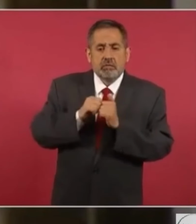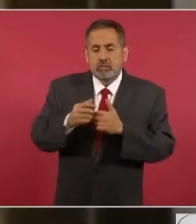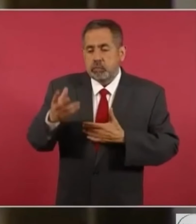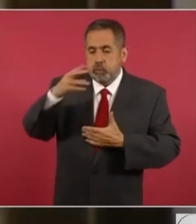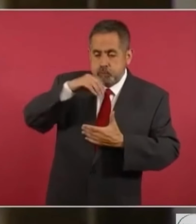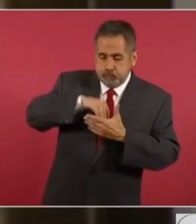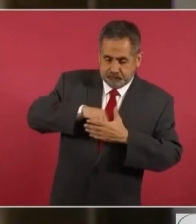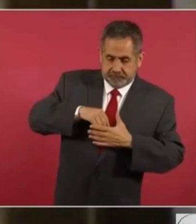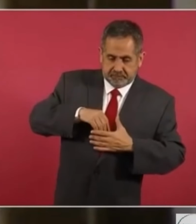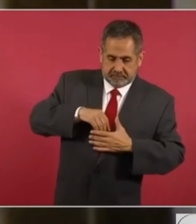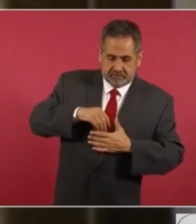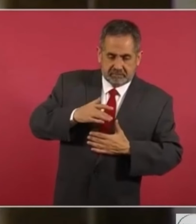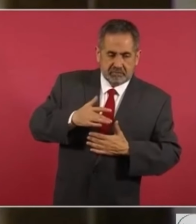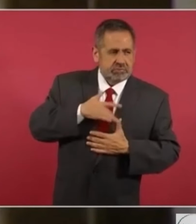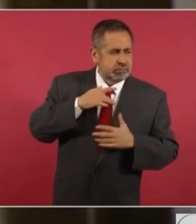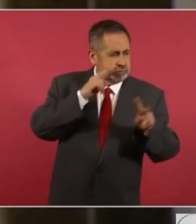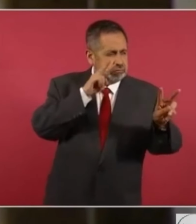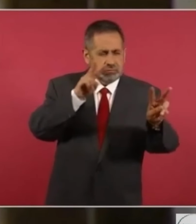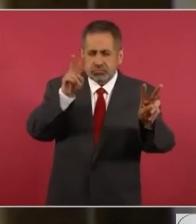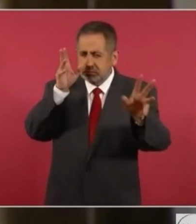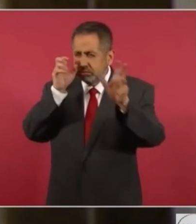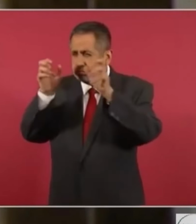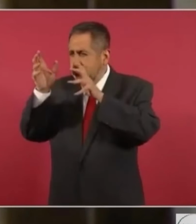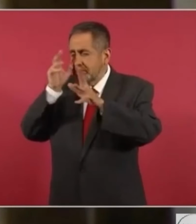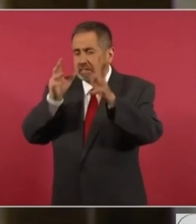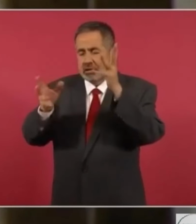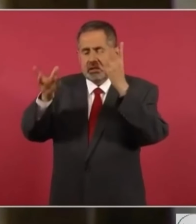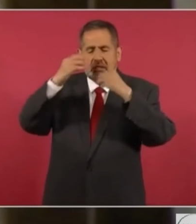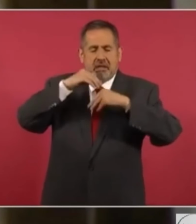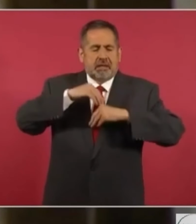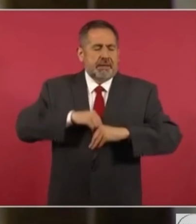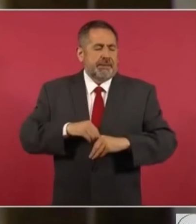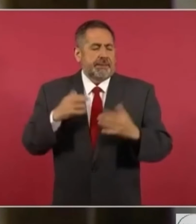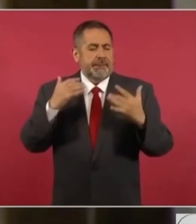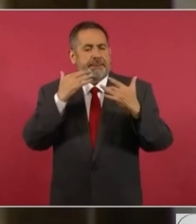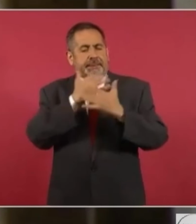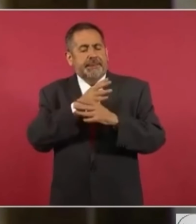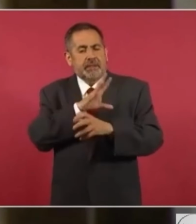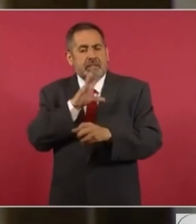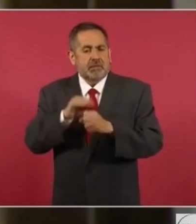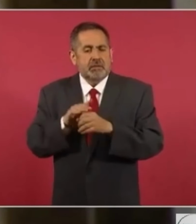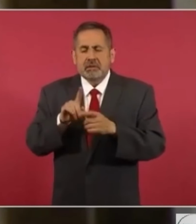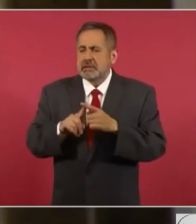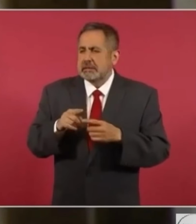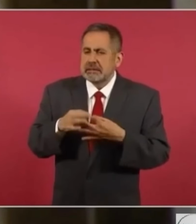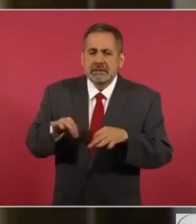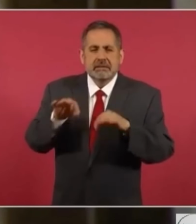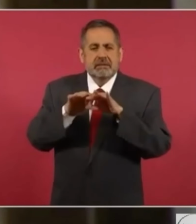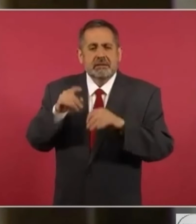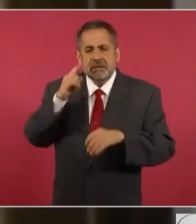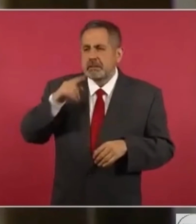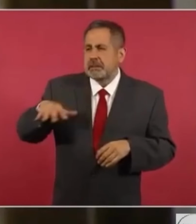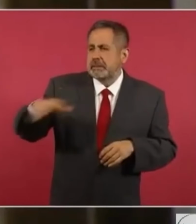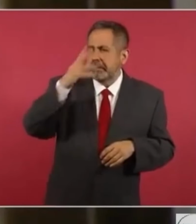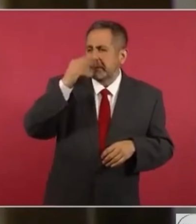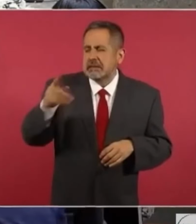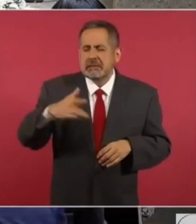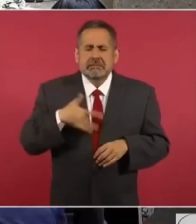sistema nervioso capaz de registrar y disfrutar hasta la más sutil manifestación de la